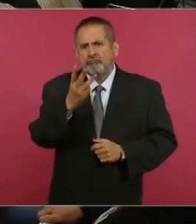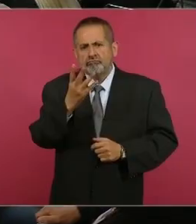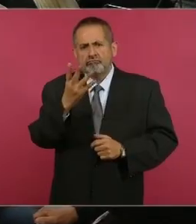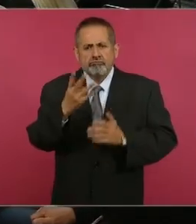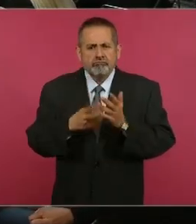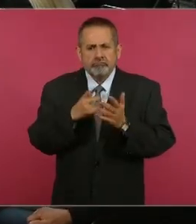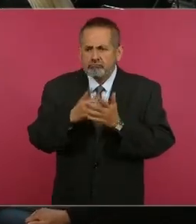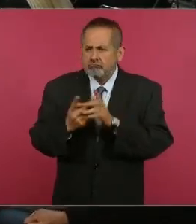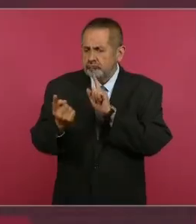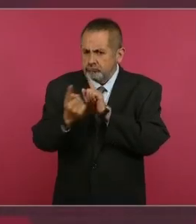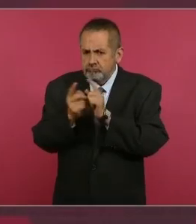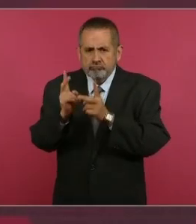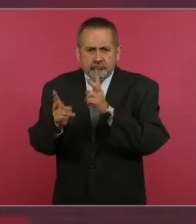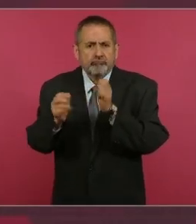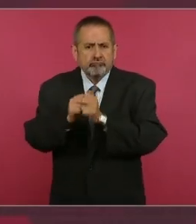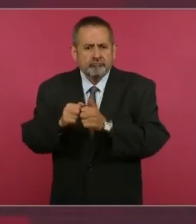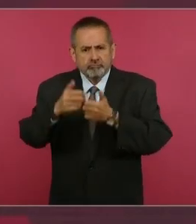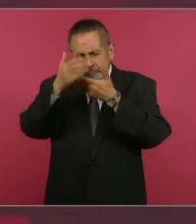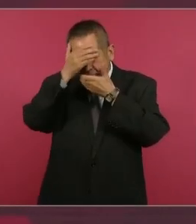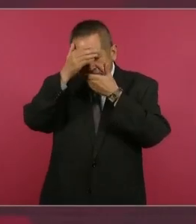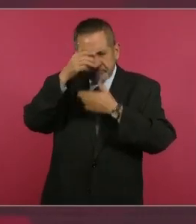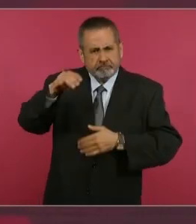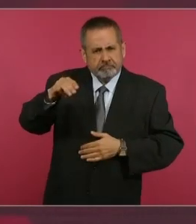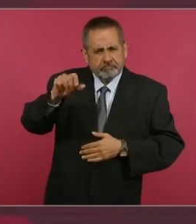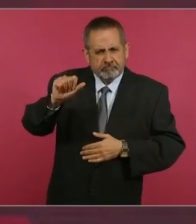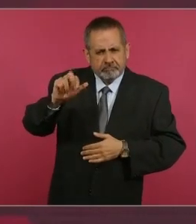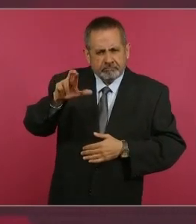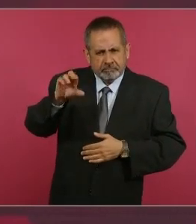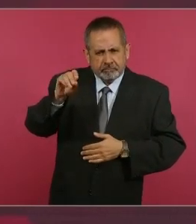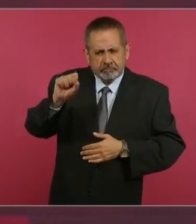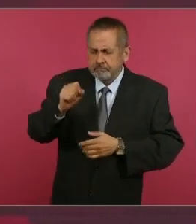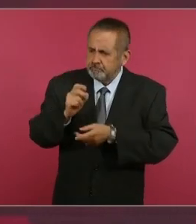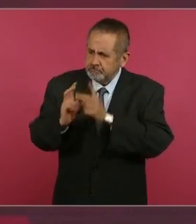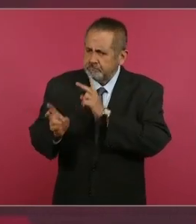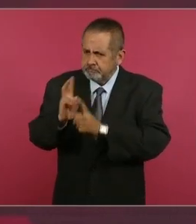veces con Marcos, platicamos.